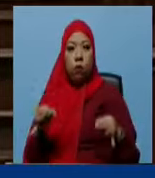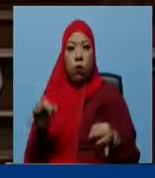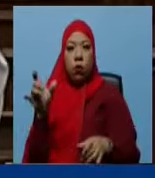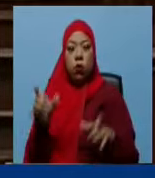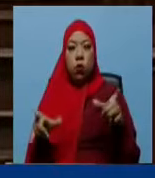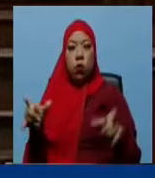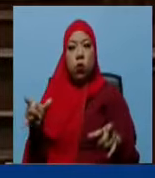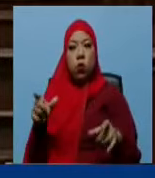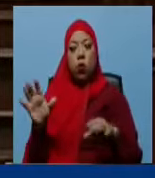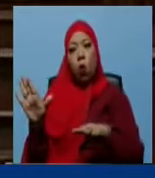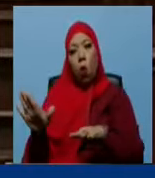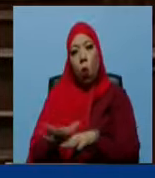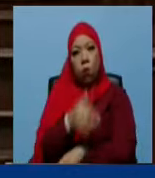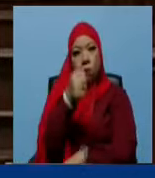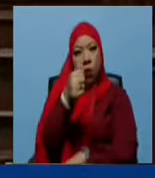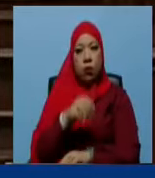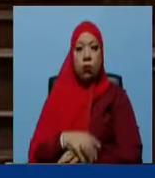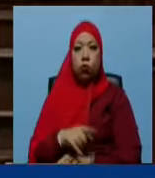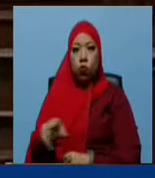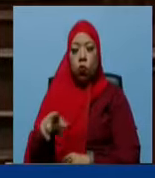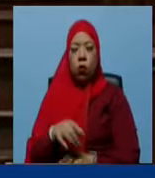Es uno de los culpables también.